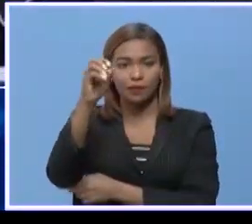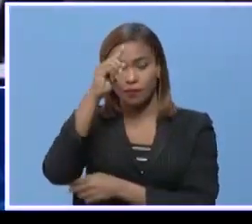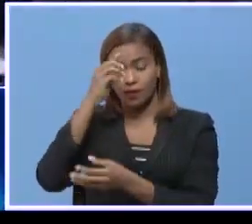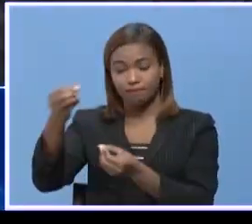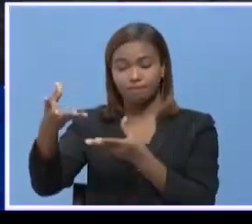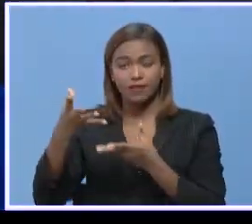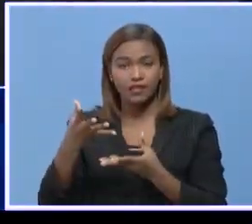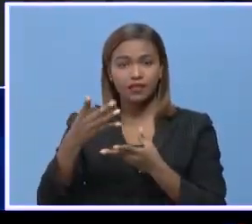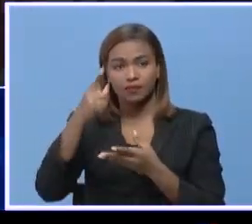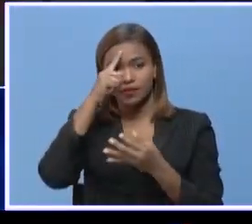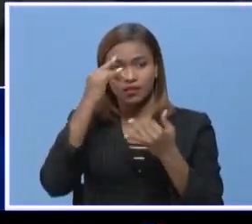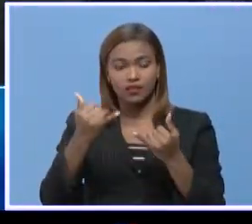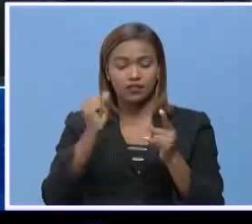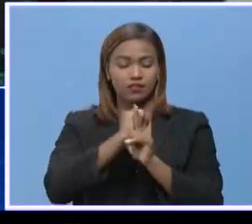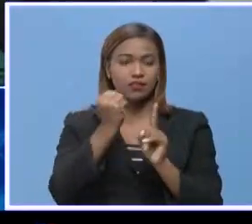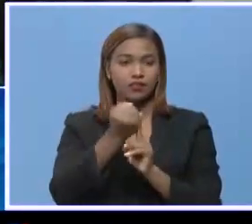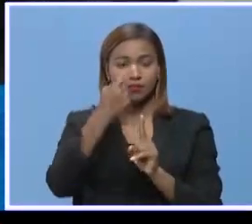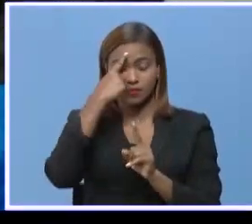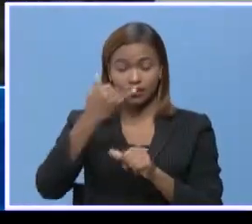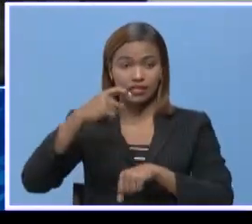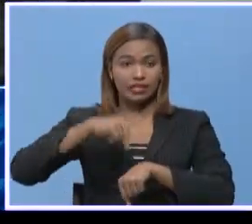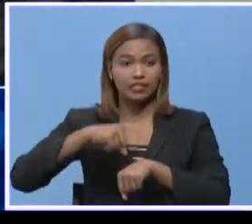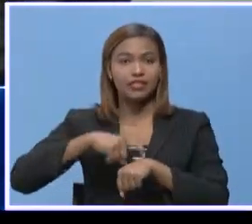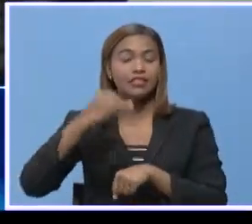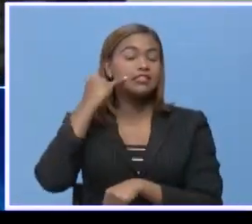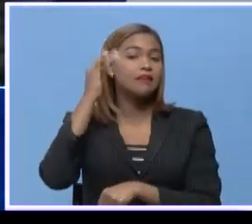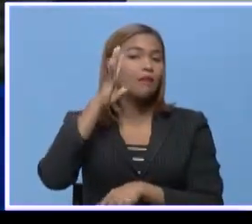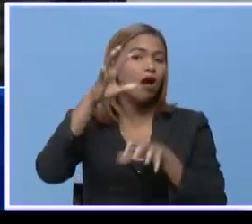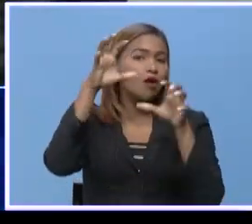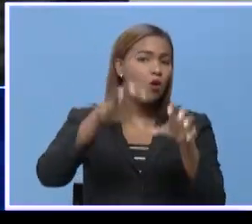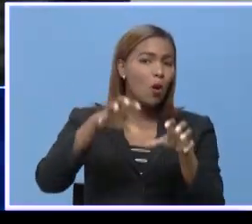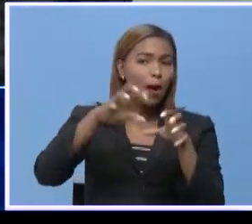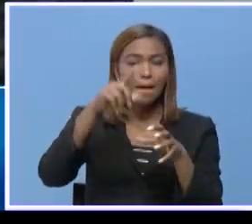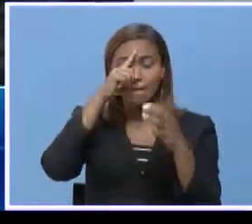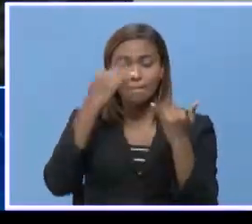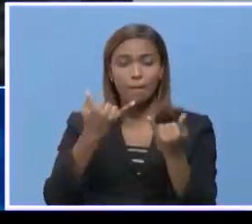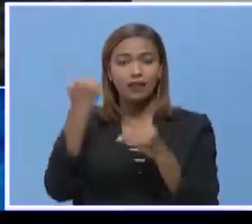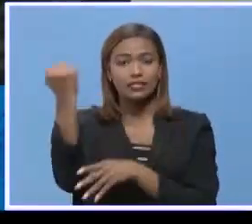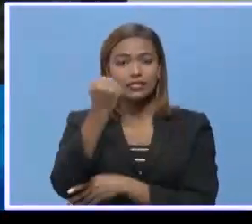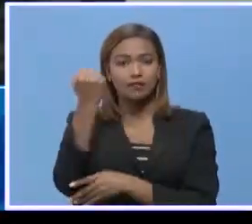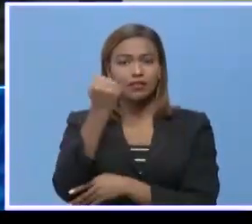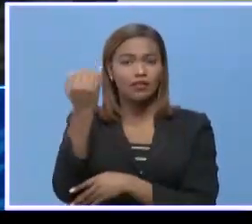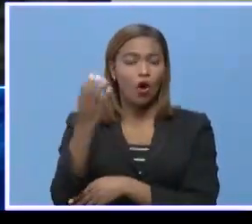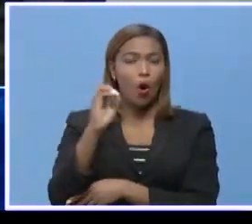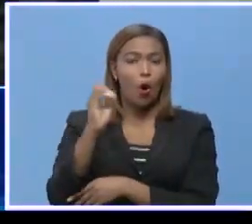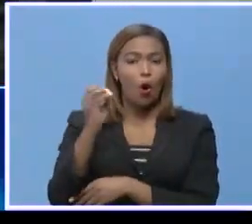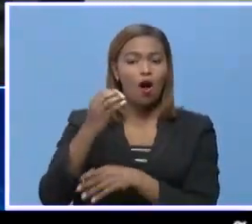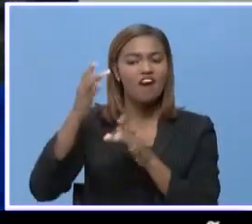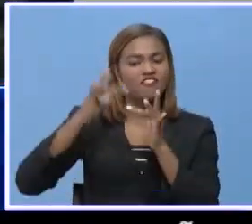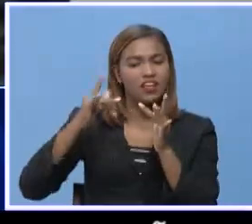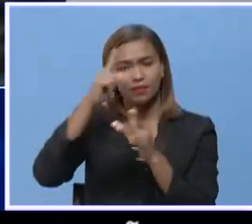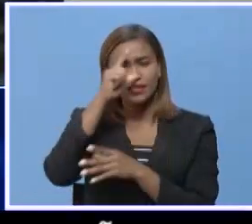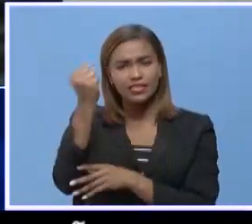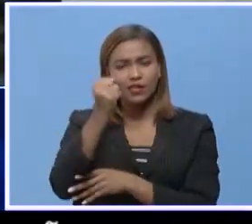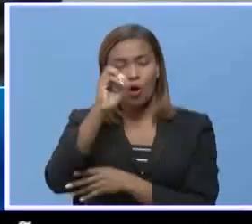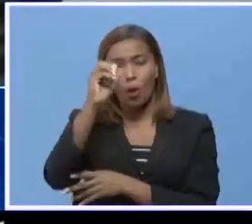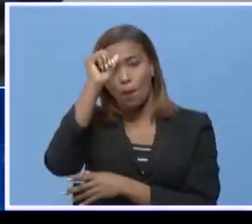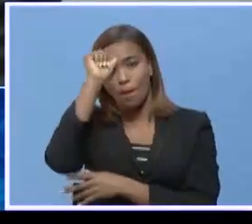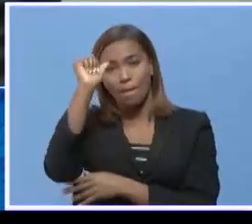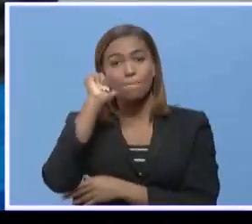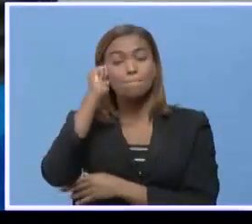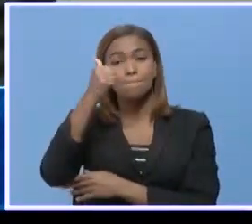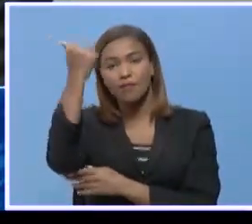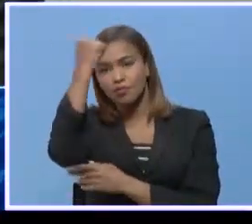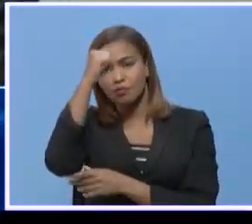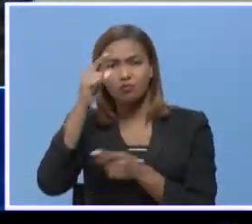diga sobre las condiciones del tiempo, si habrán lluvias para este sábado, ya lo que resta del sábado, y para mañana domingo, ¿cómo estarían